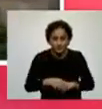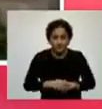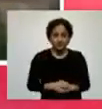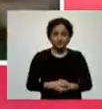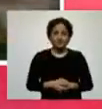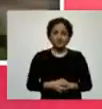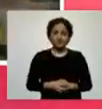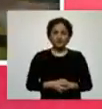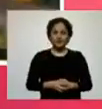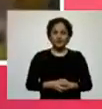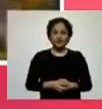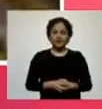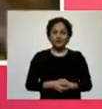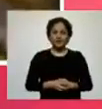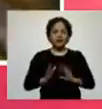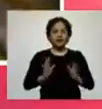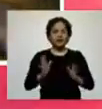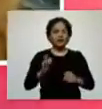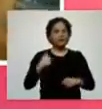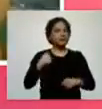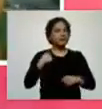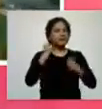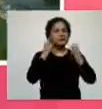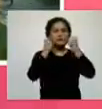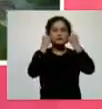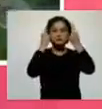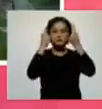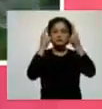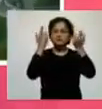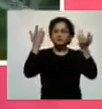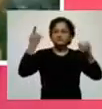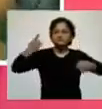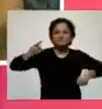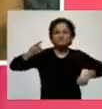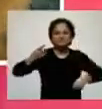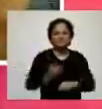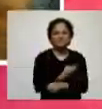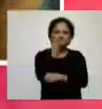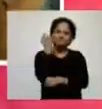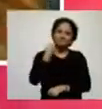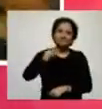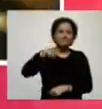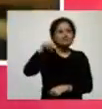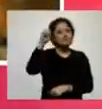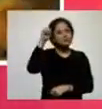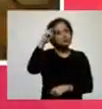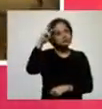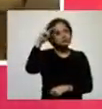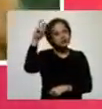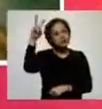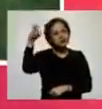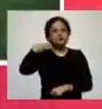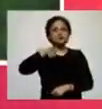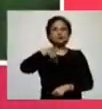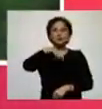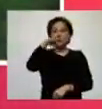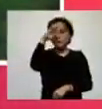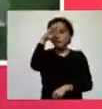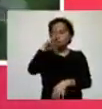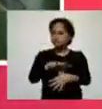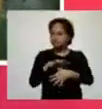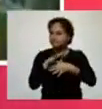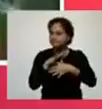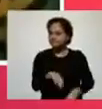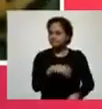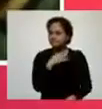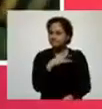Ay, ay, era un sueño. Qué lástima. Por un momento creí que era realidad. ¿Y ahora